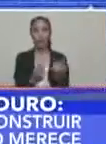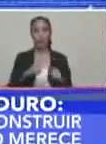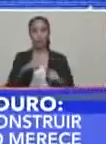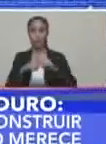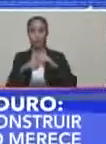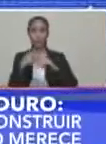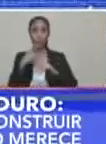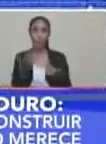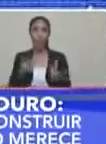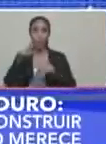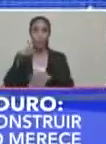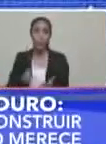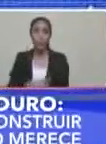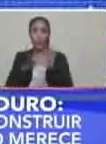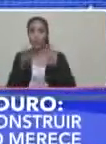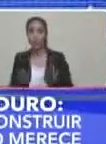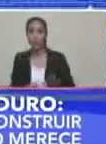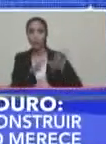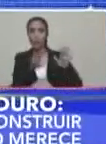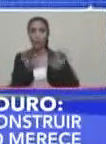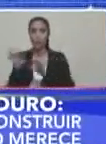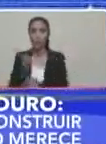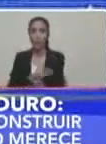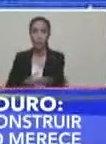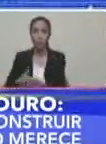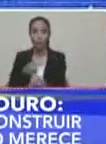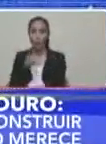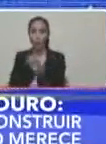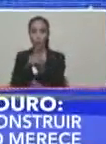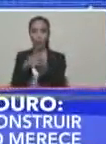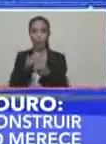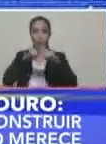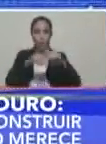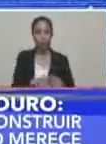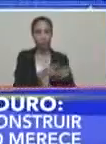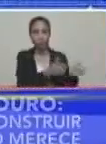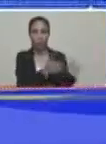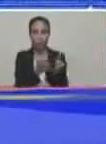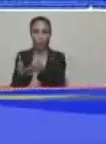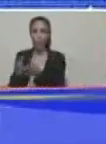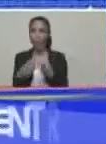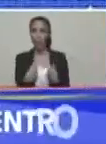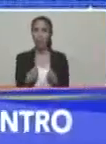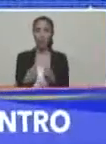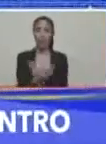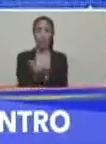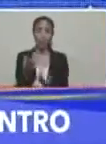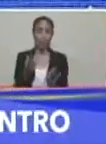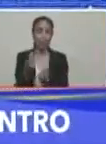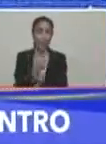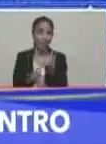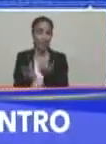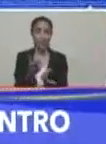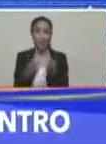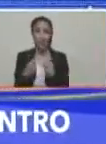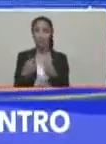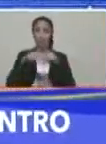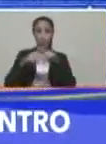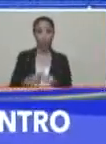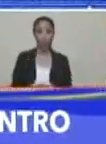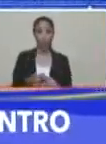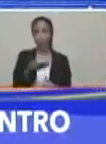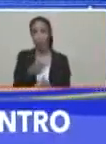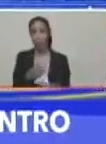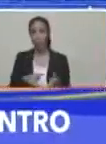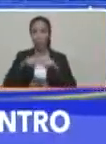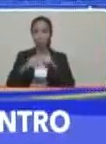por 1.975 millones de consultas, nos da una inversión en la salud del pueblo en estos 16